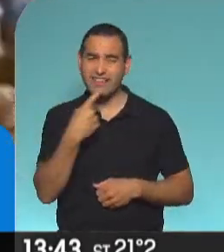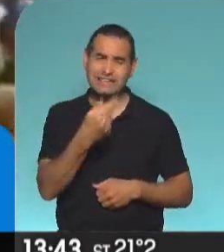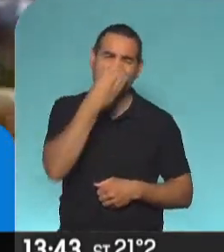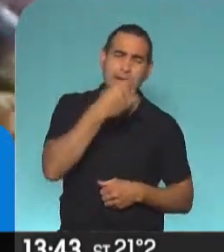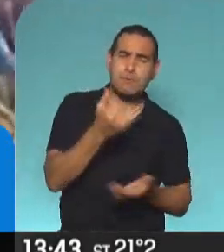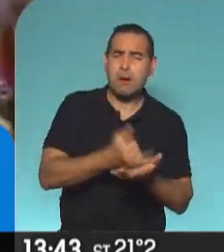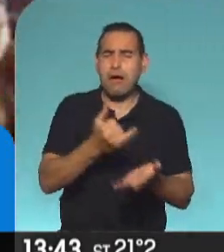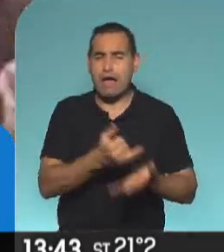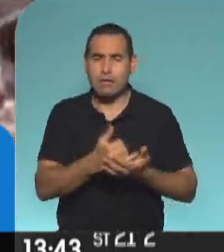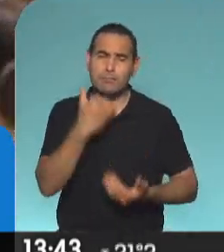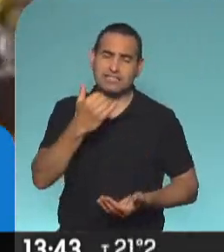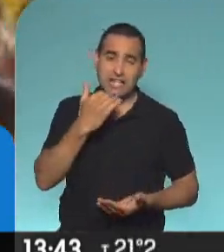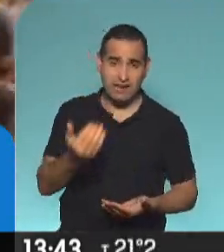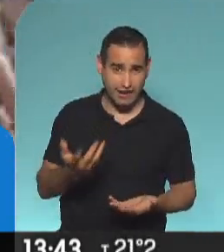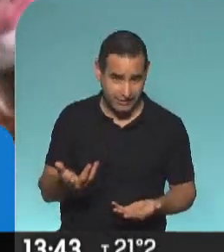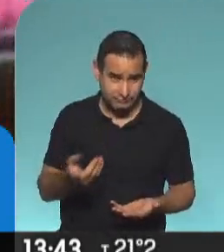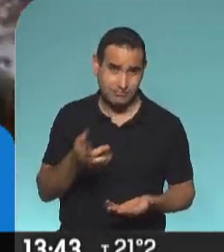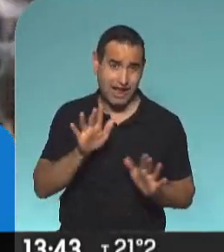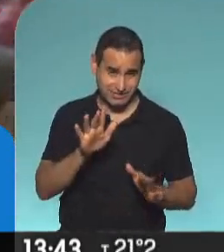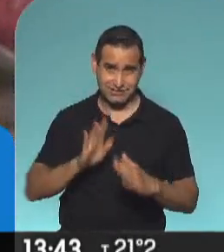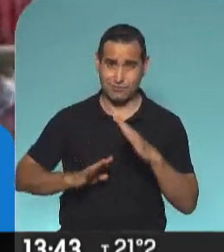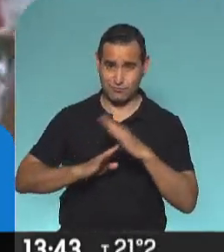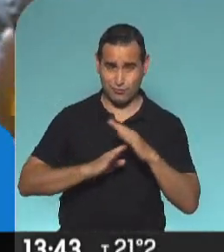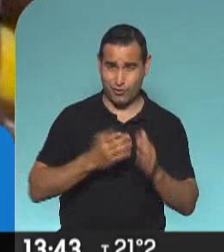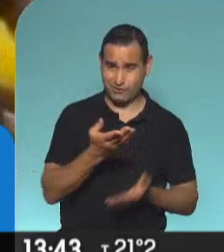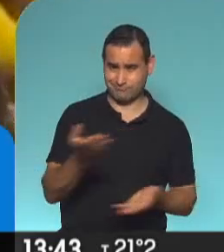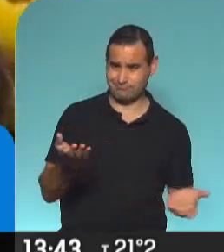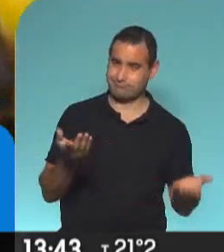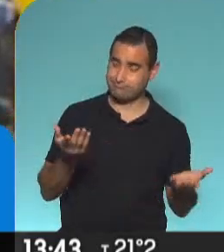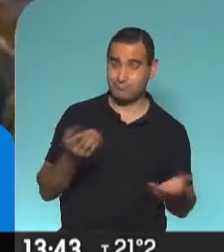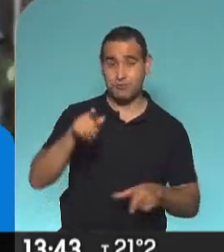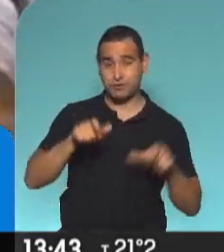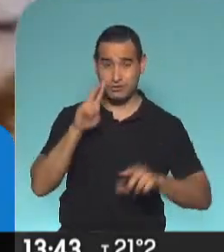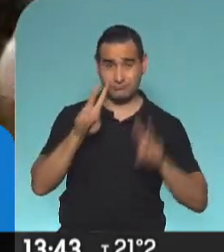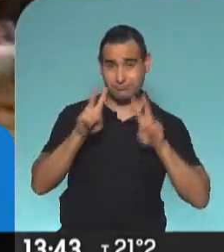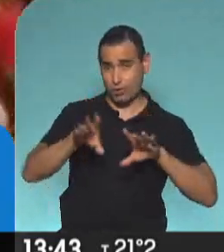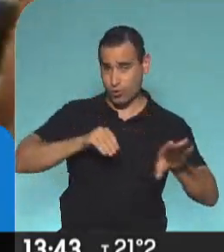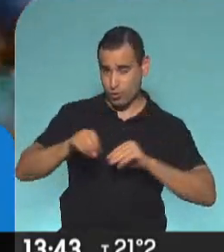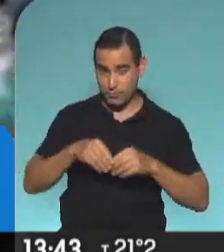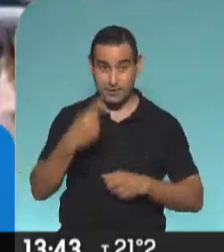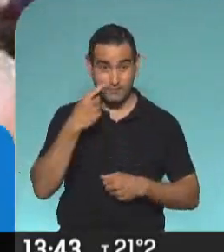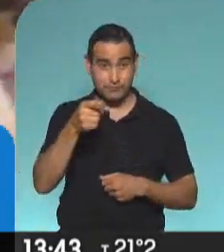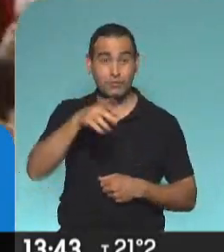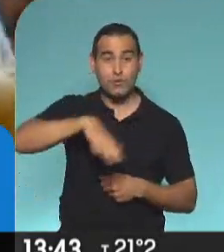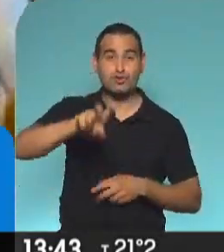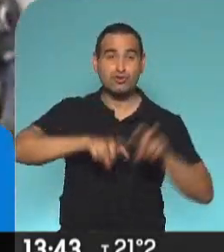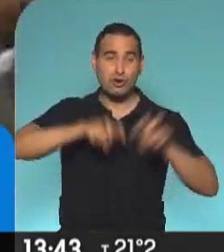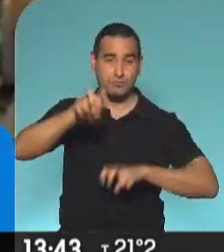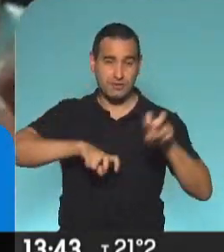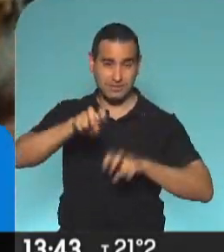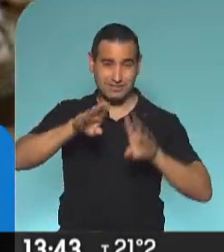pasa nada. Y todas las argumentaciones que ha dado realmente peligrosísimas en este tiempo. Bueno, esto pasaba en un shopping,